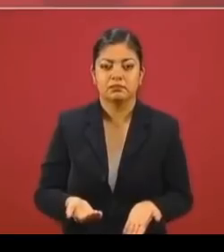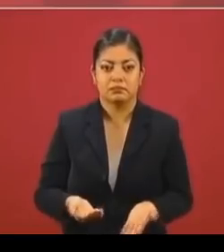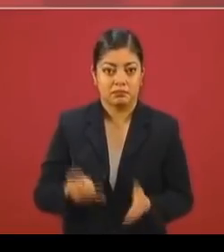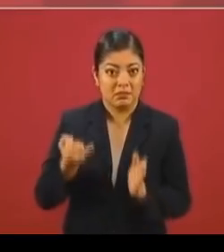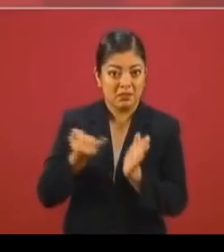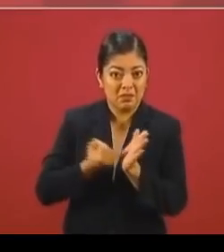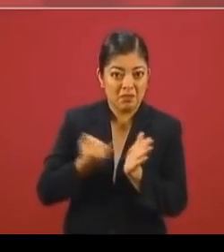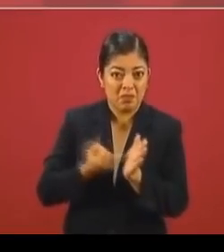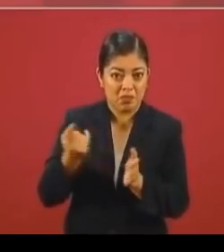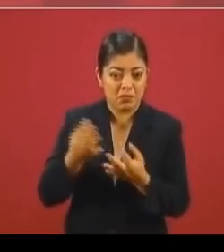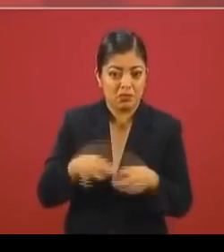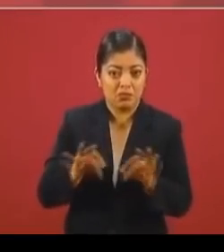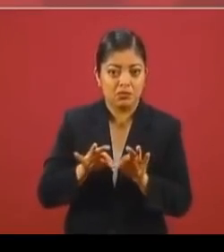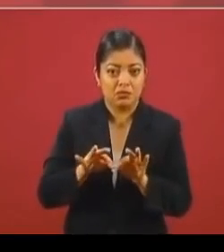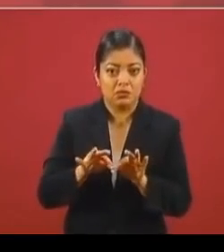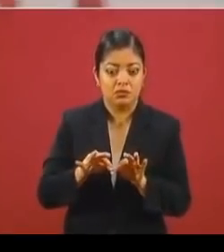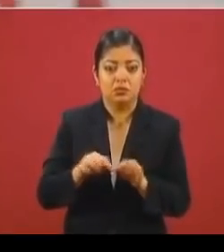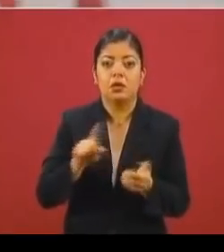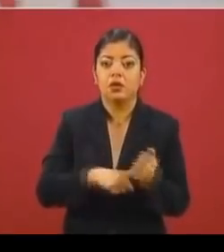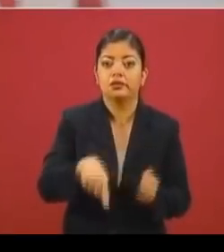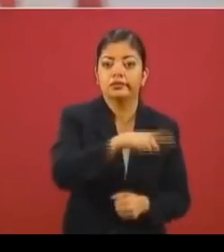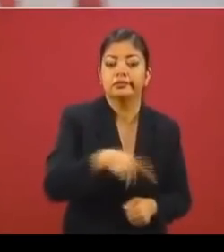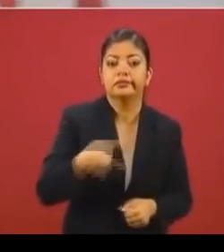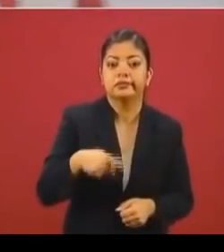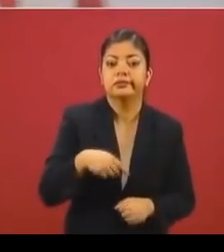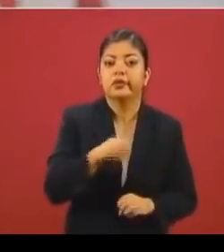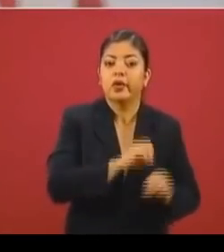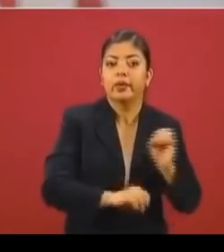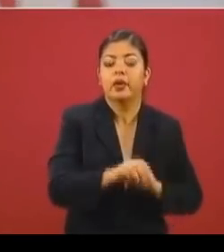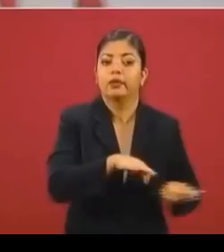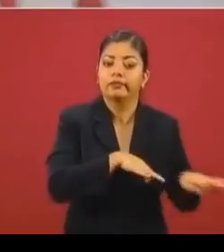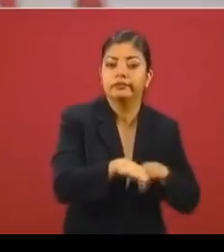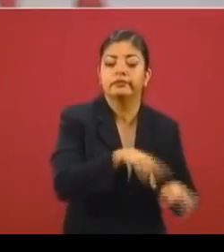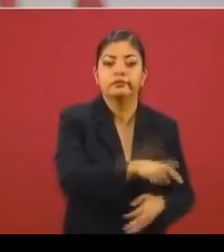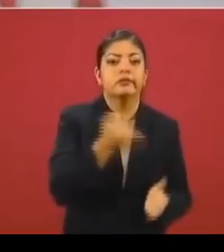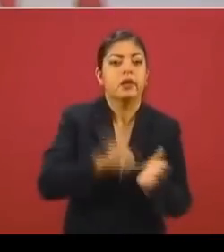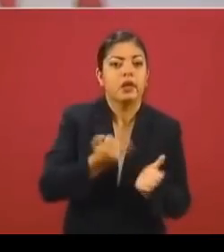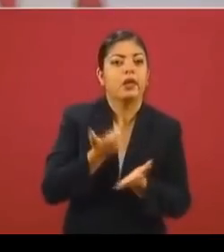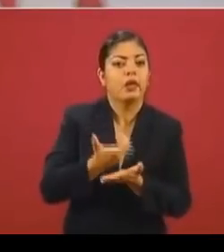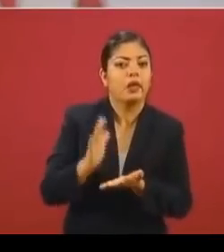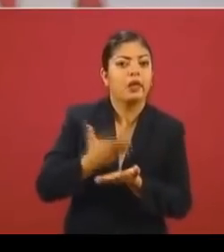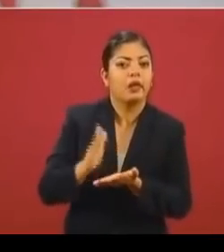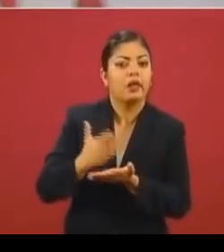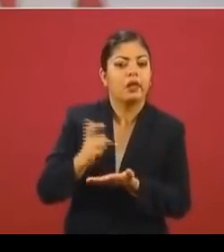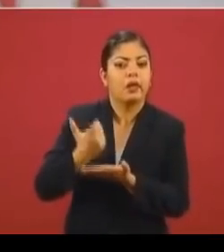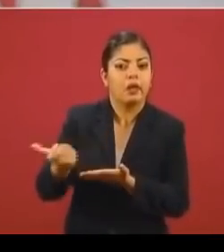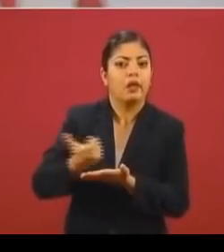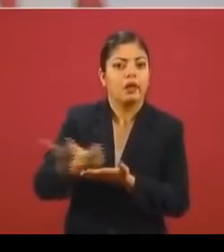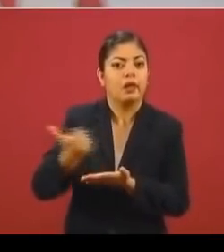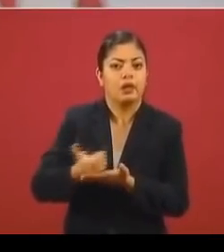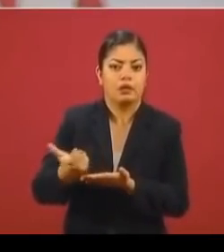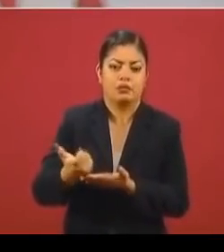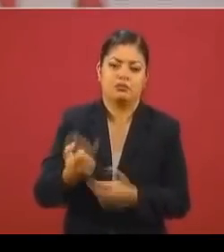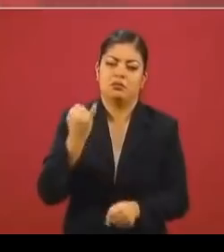del impuesto, mientras el campesino, el obrero, todos pagando impuestos. Una